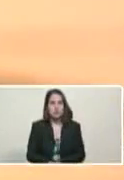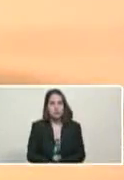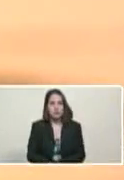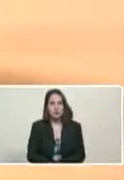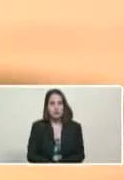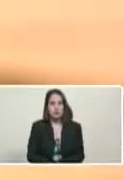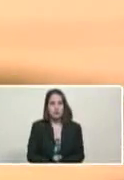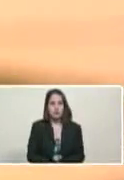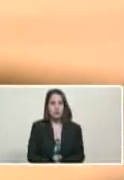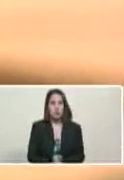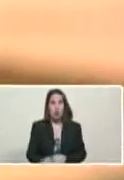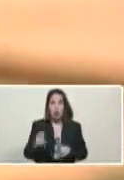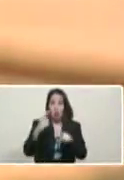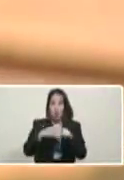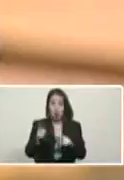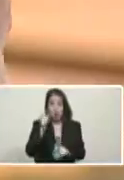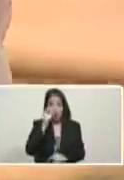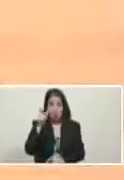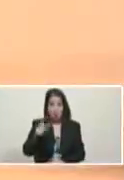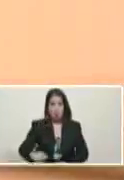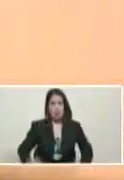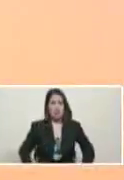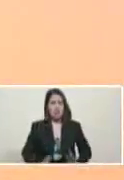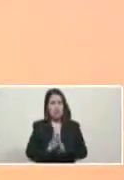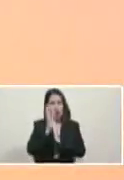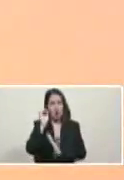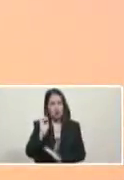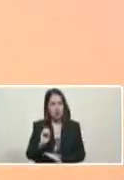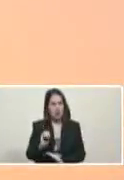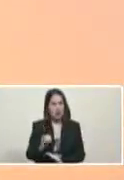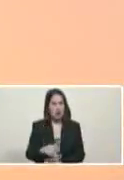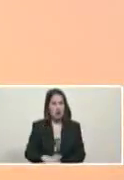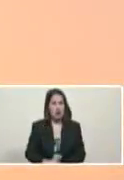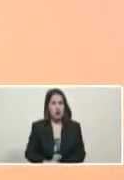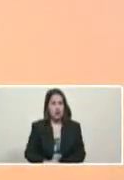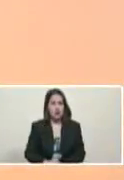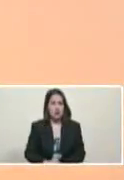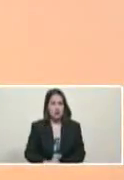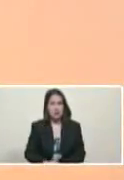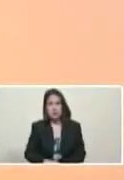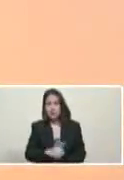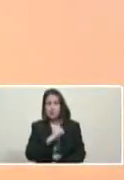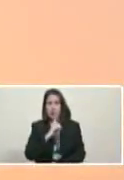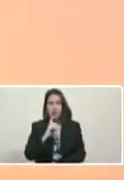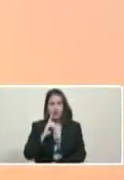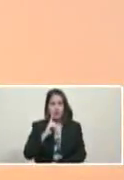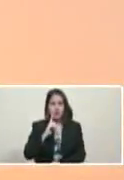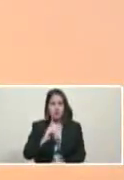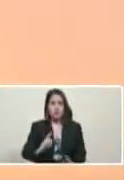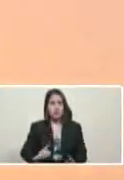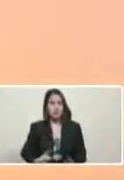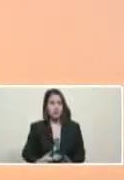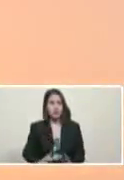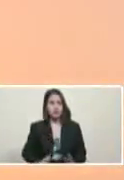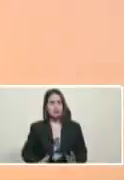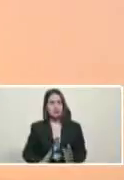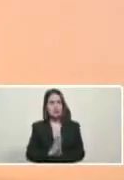sobre Oscar Arnulfo Romero, San Oscar Arnulfo Romero, lo llaman San Oscar de las